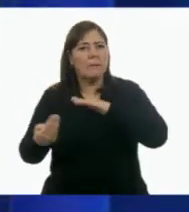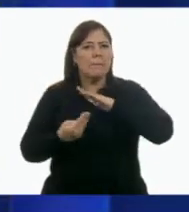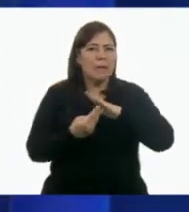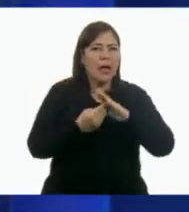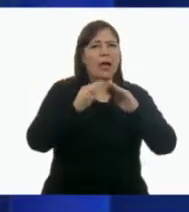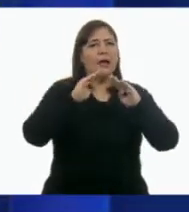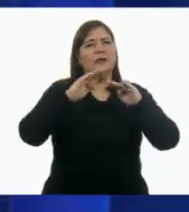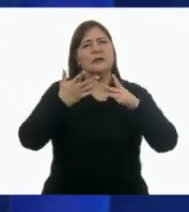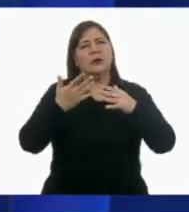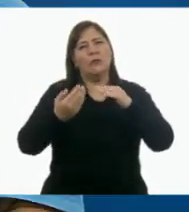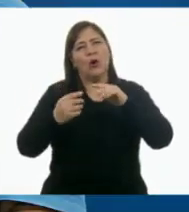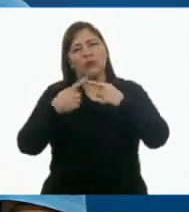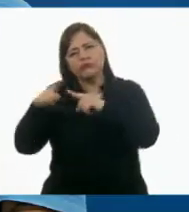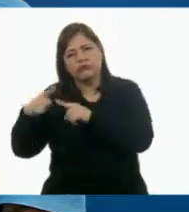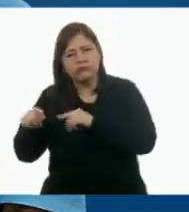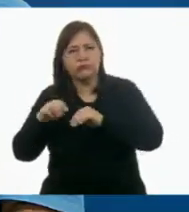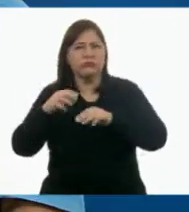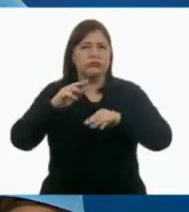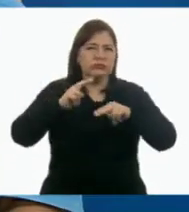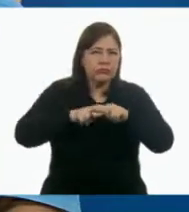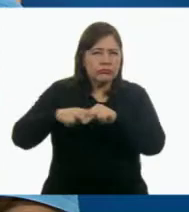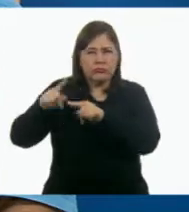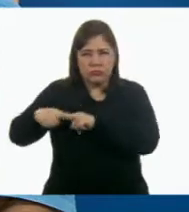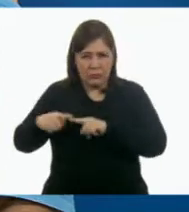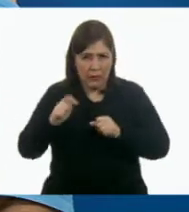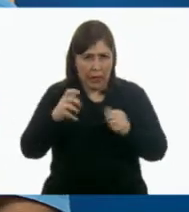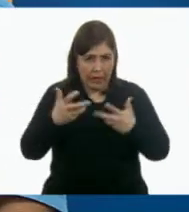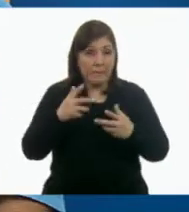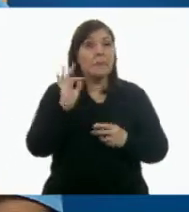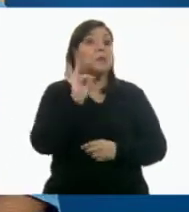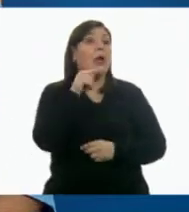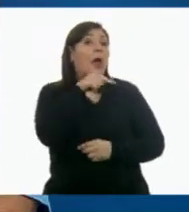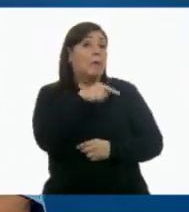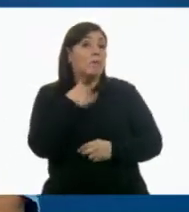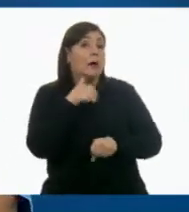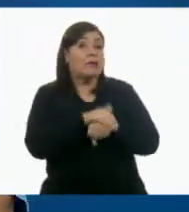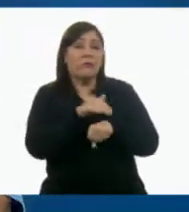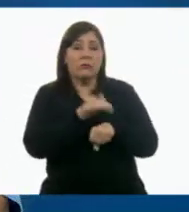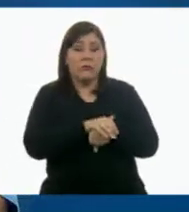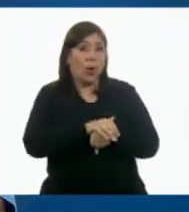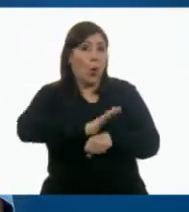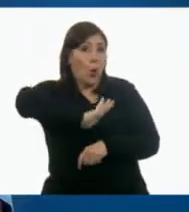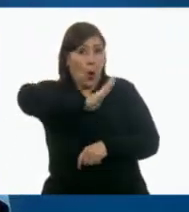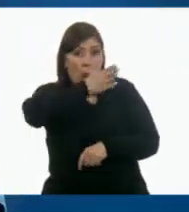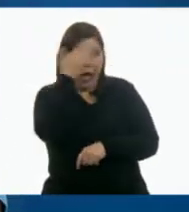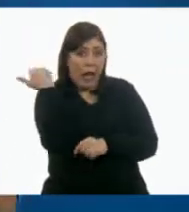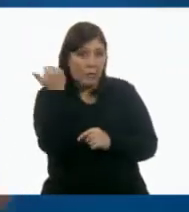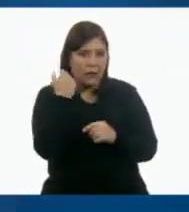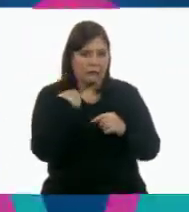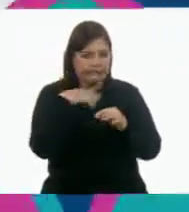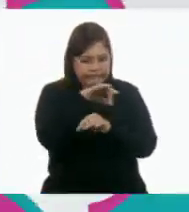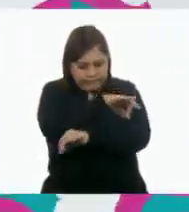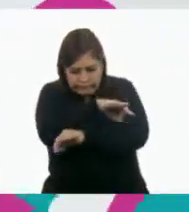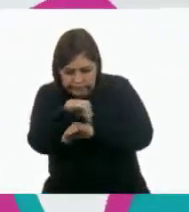¿Qué pasaría si mi amigo carpintero no supiera trazar líneas? No supiera